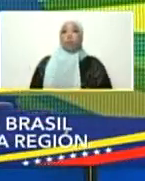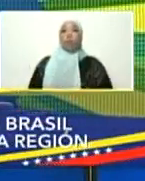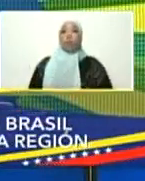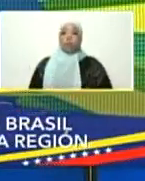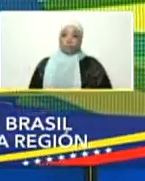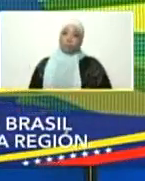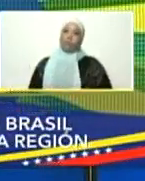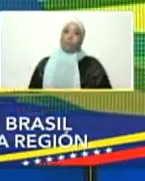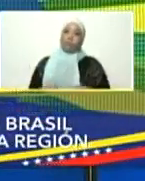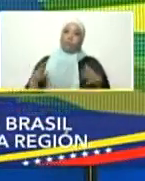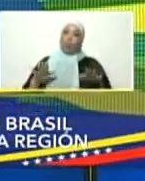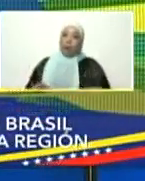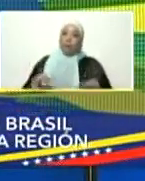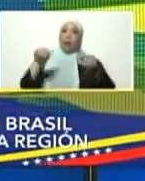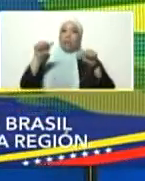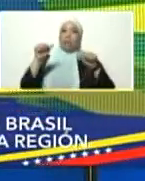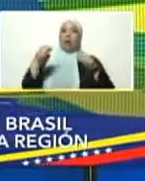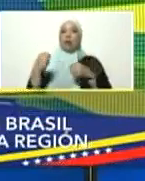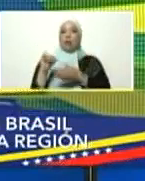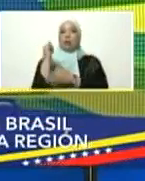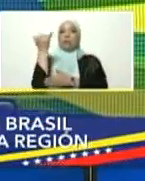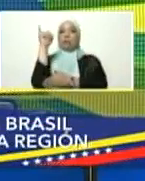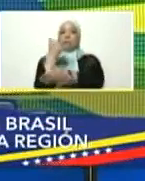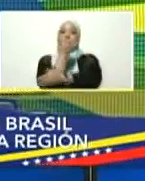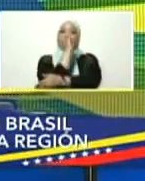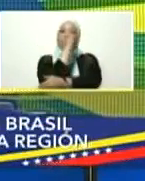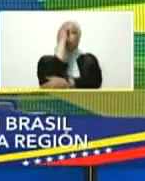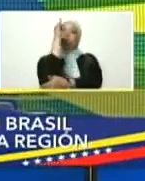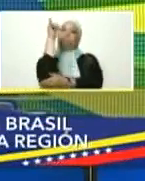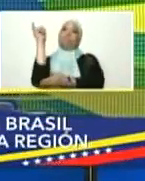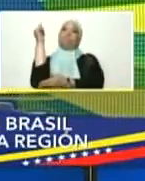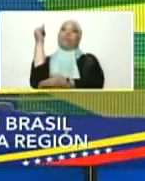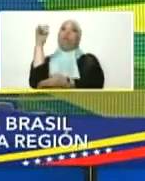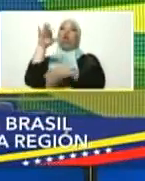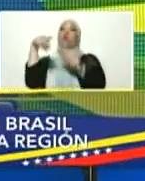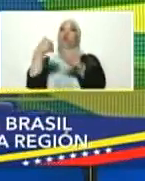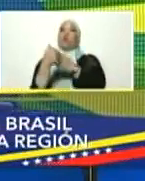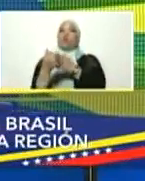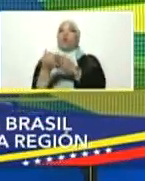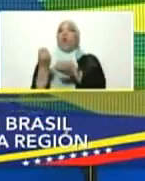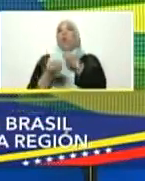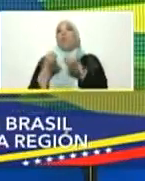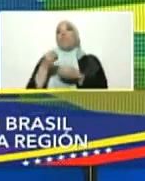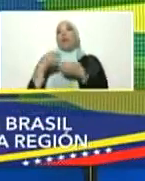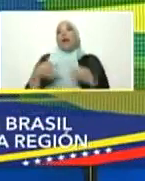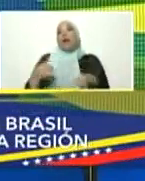cumbre para salvar el Amazonas, para recuperar, regenerar, reforestar el Amazonas.